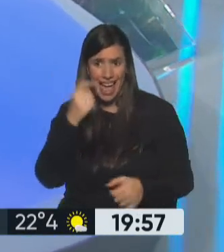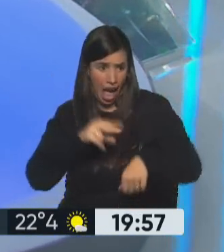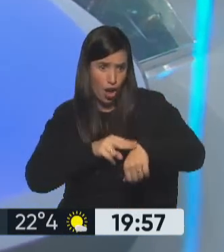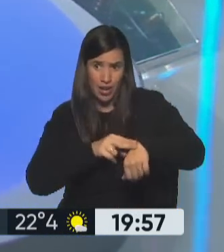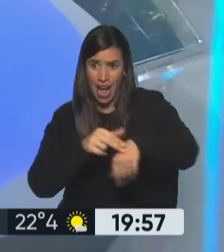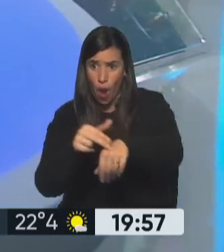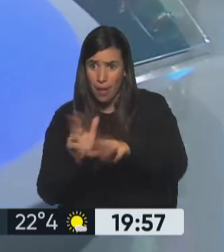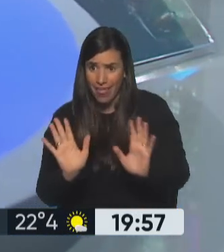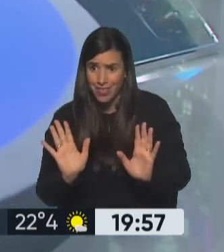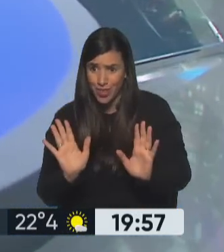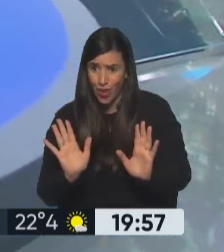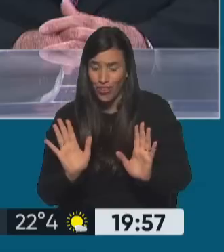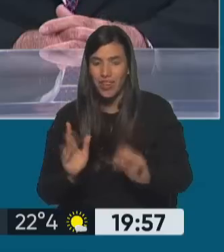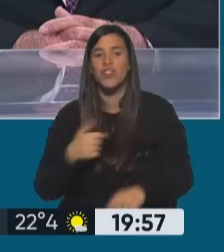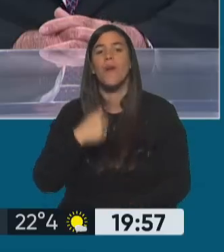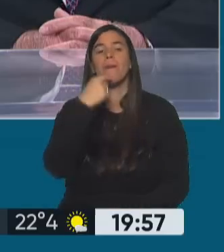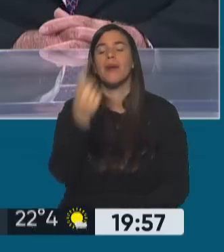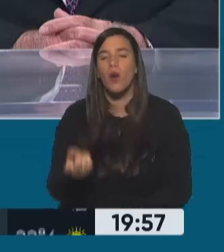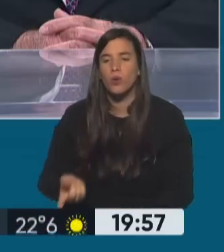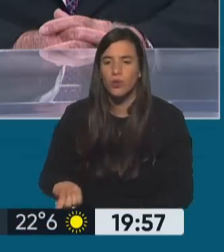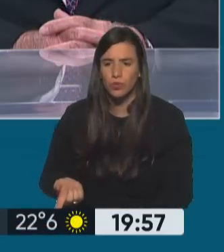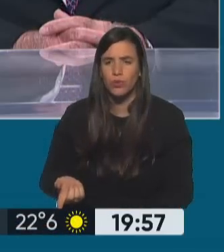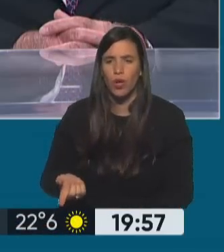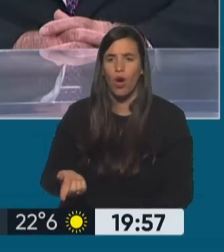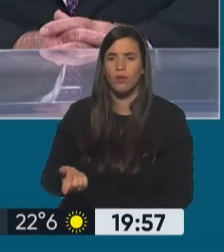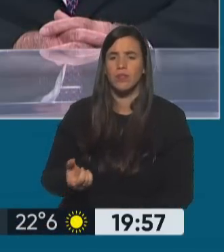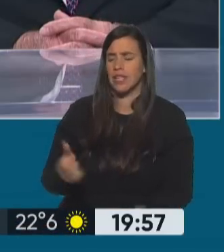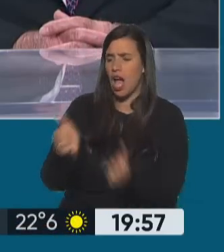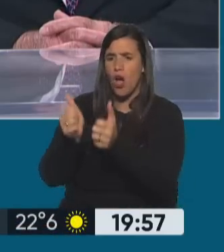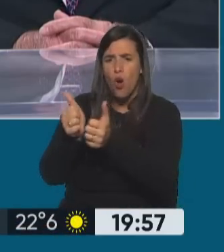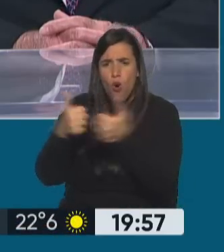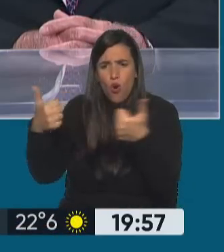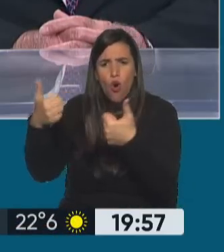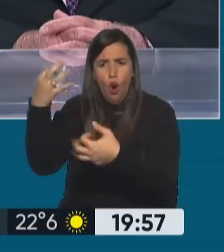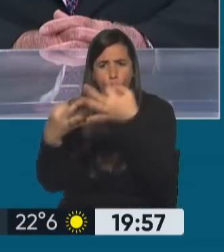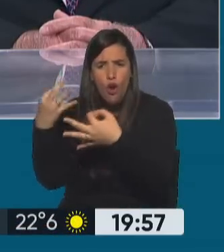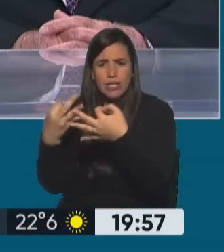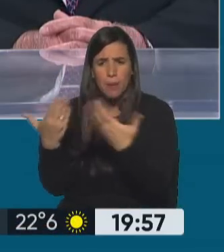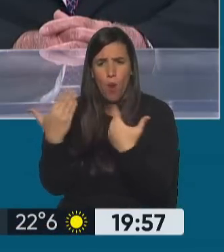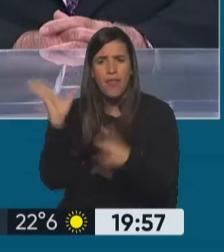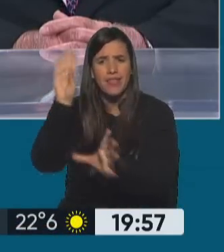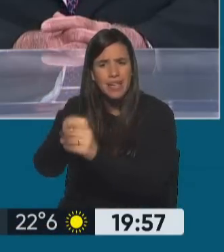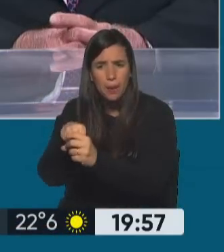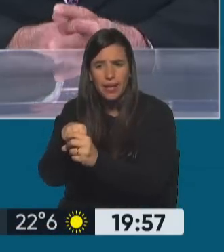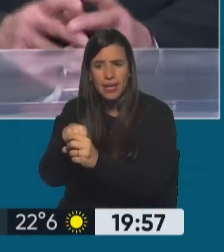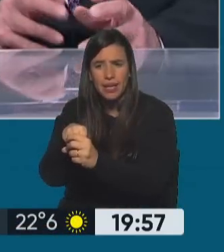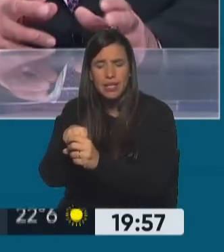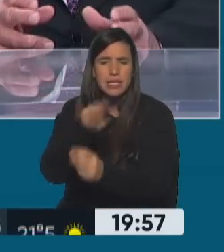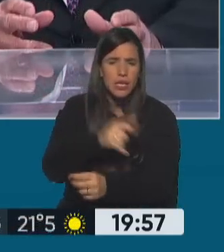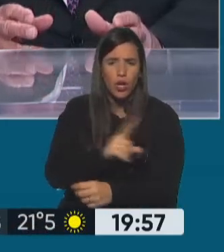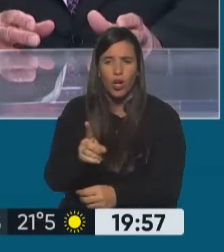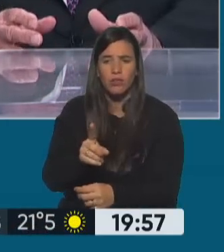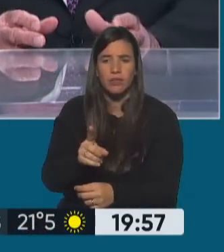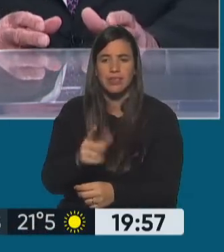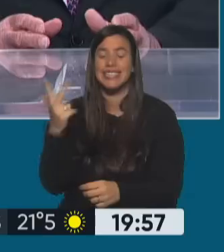Bueno, pero mi pregunta es, ¿no había jurisprudencia de la propia Corte para poder intervenir de manera directa? A ver, tenemos 3 minutos. A ver, tenemos 3 minutos.